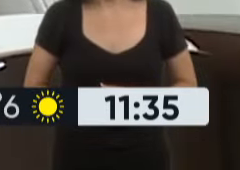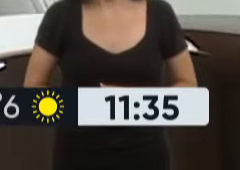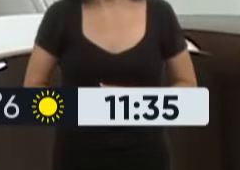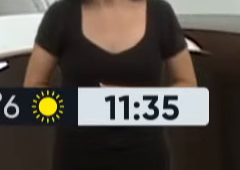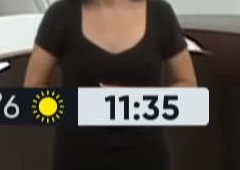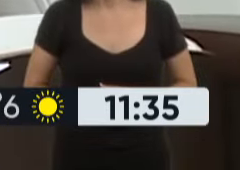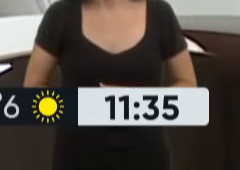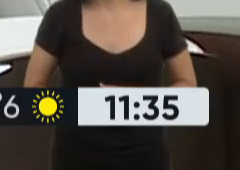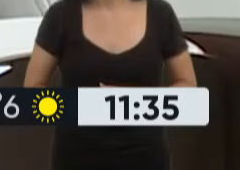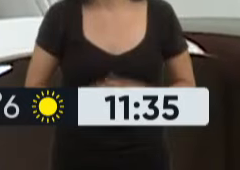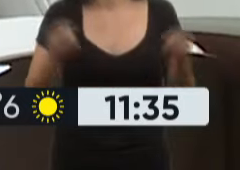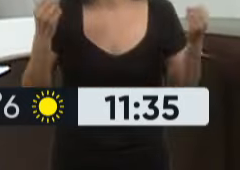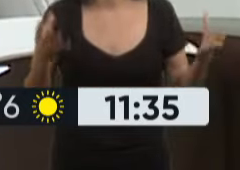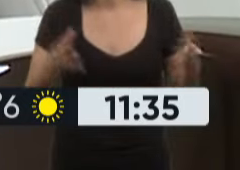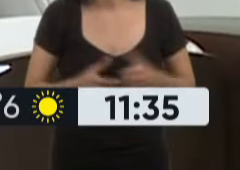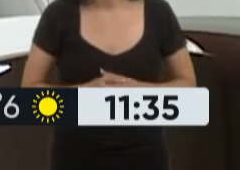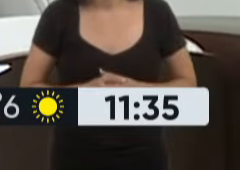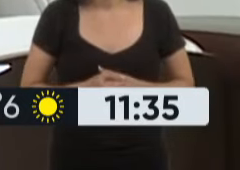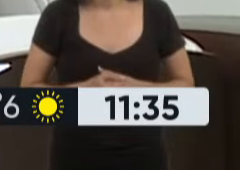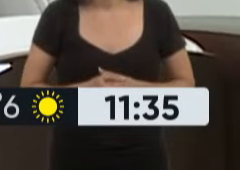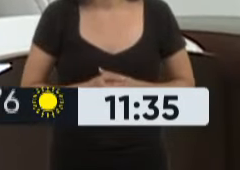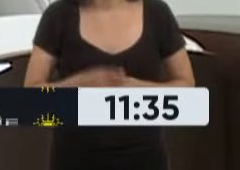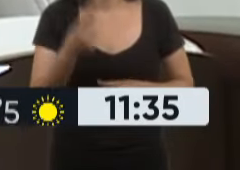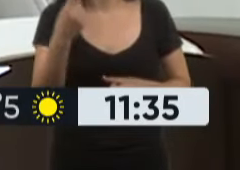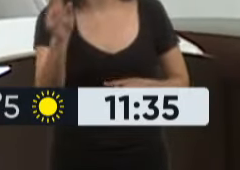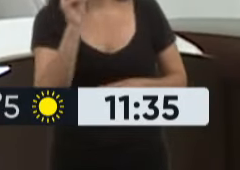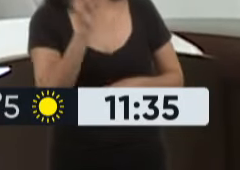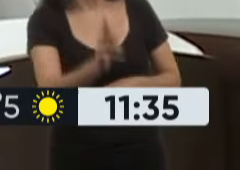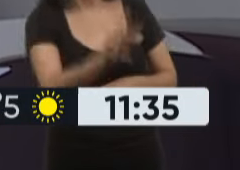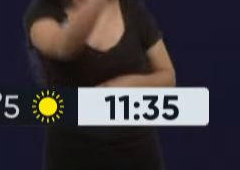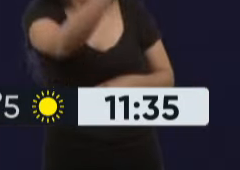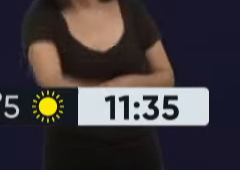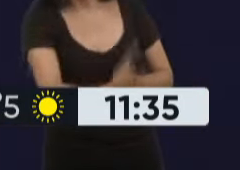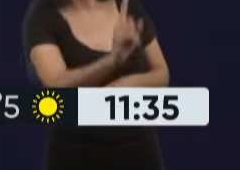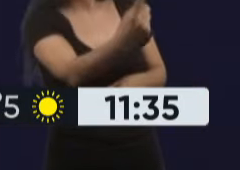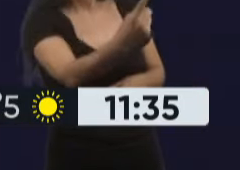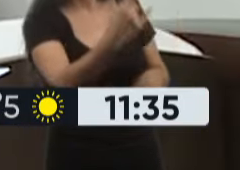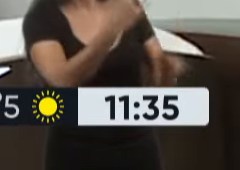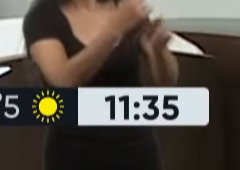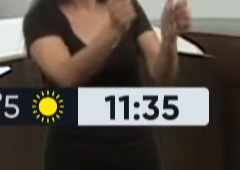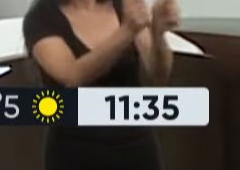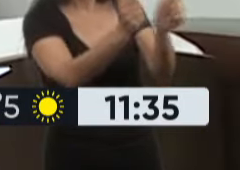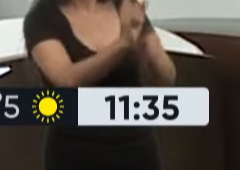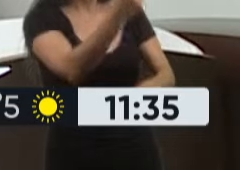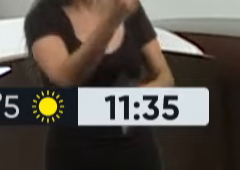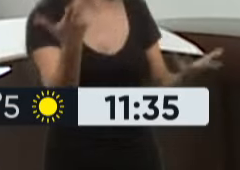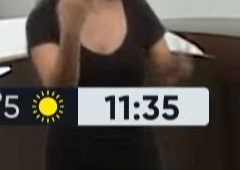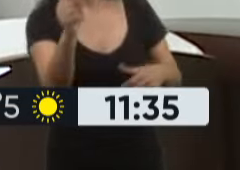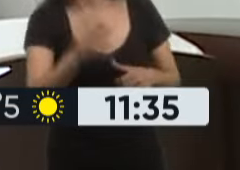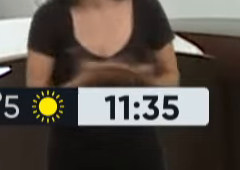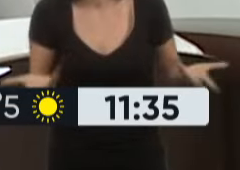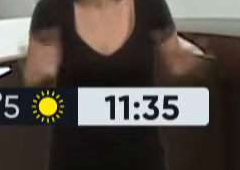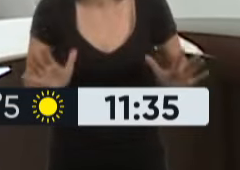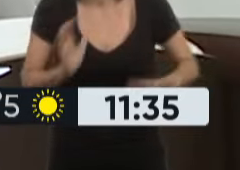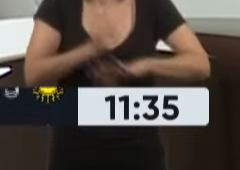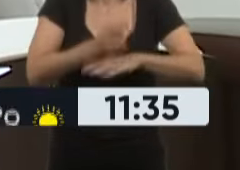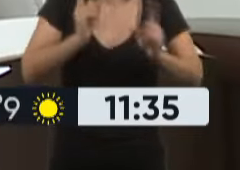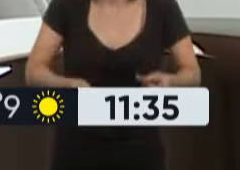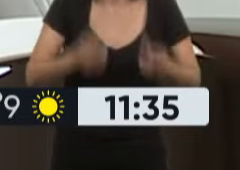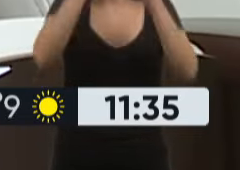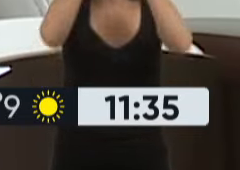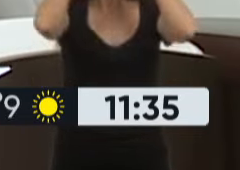cómo estamos es muy raro verte solo eh Es raro verte Solo Bueno estamos acá no